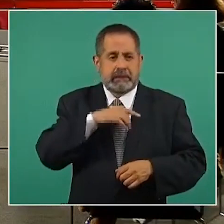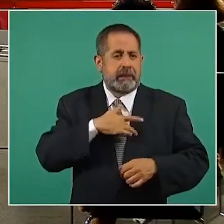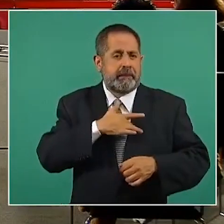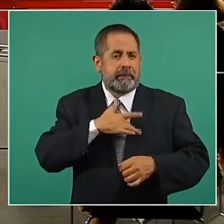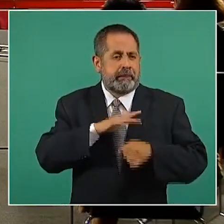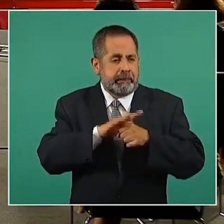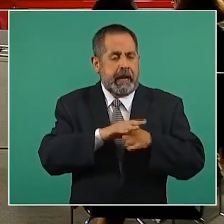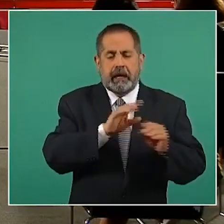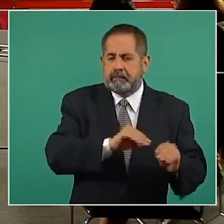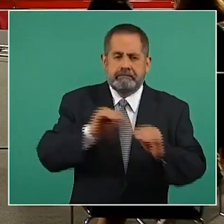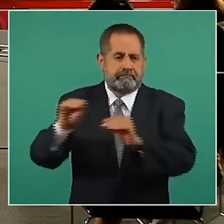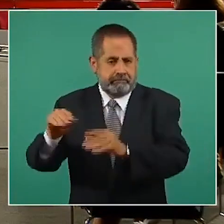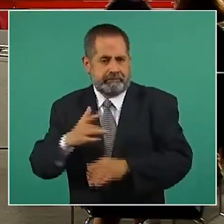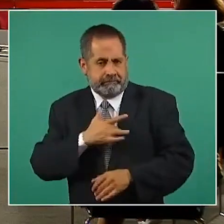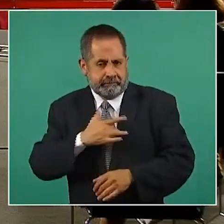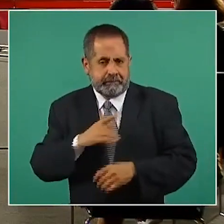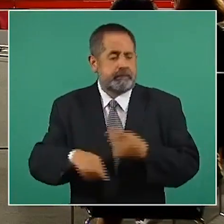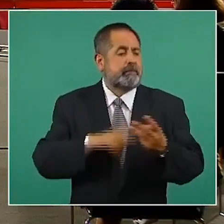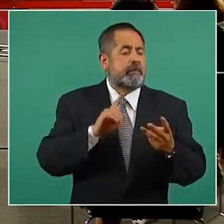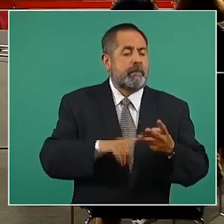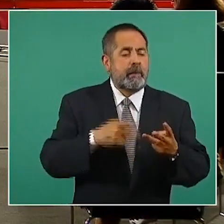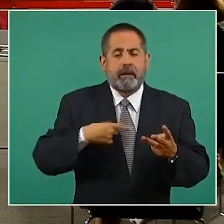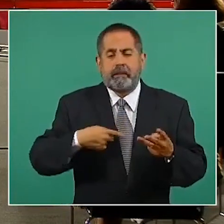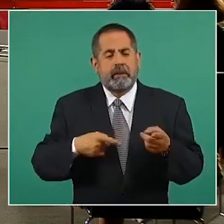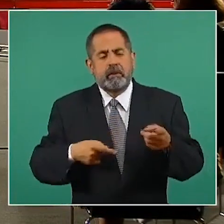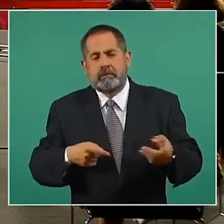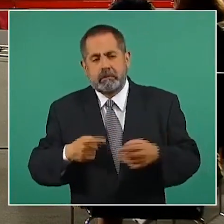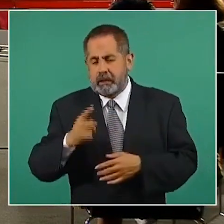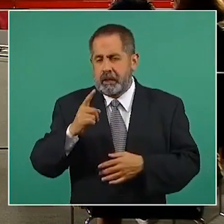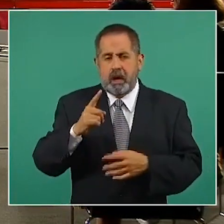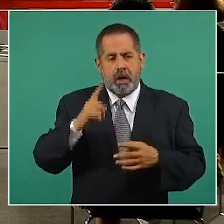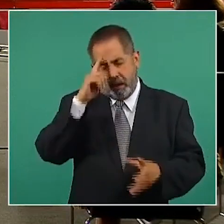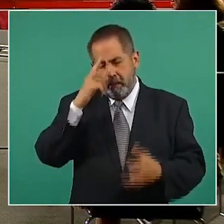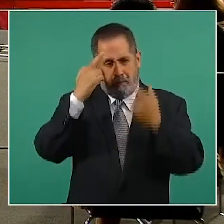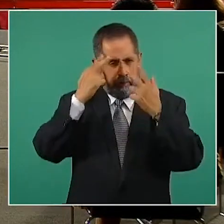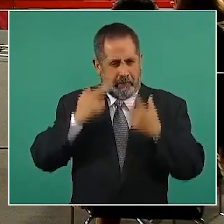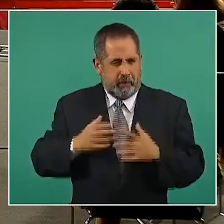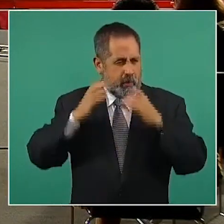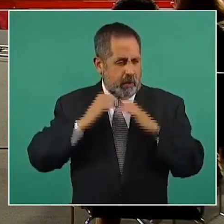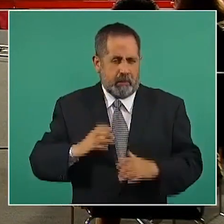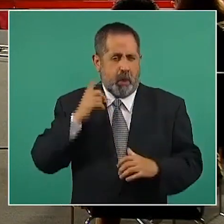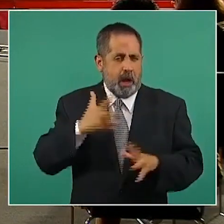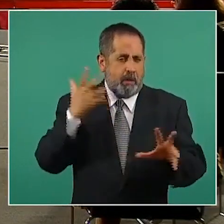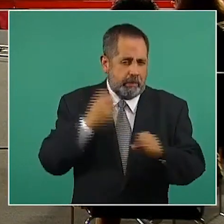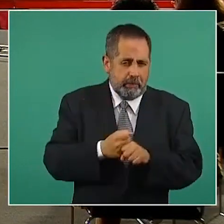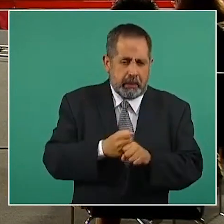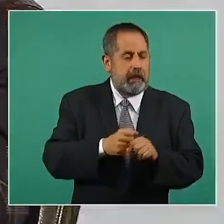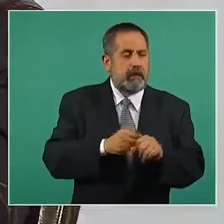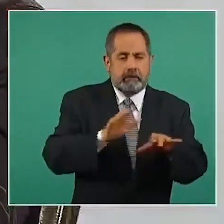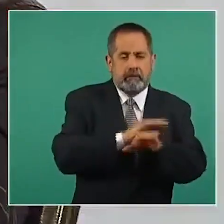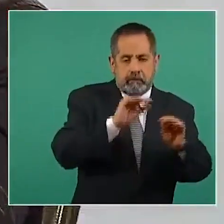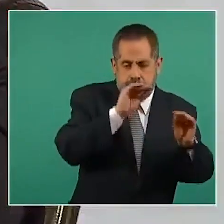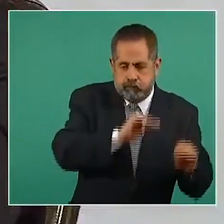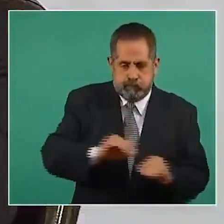de Cardiología, los pacientes con trauma o que requerían de atención por ortopedia